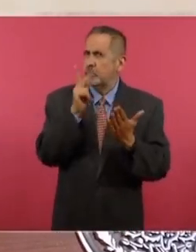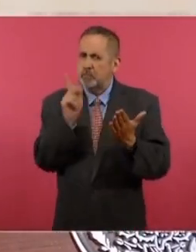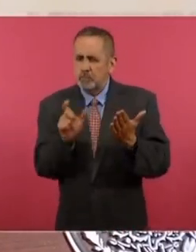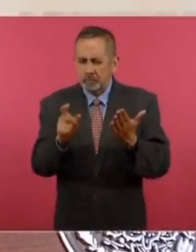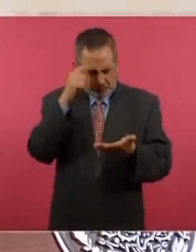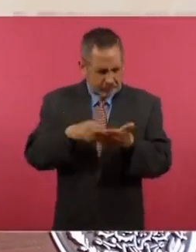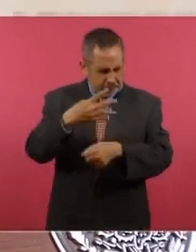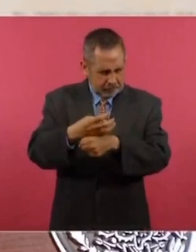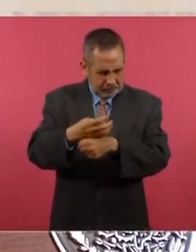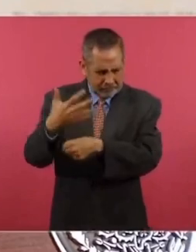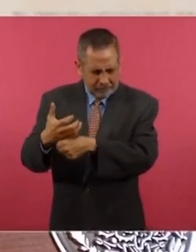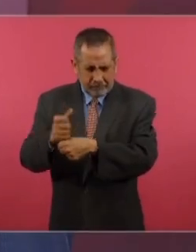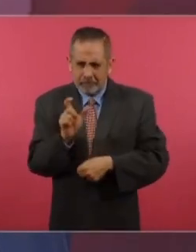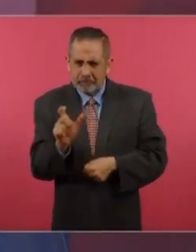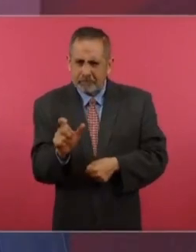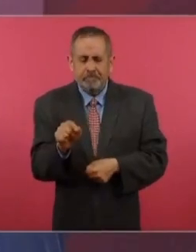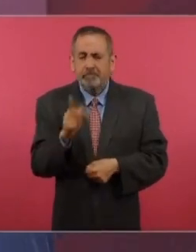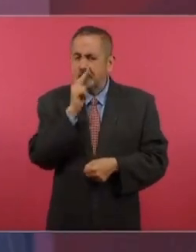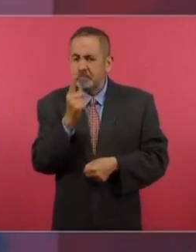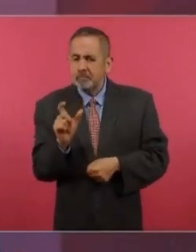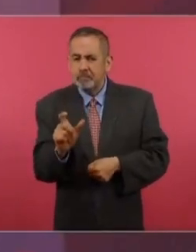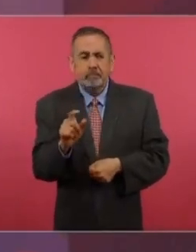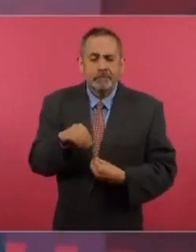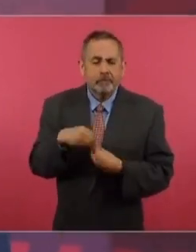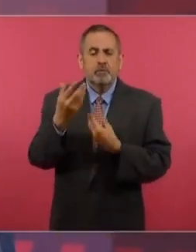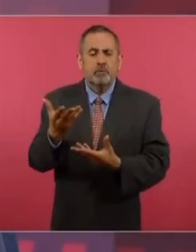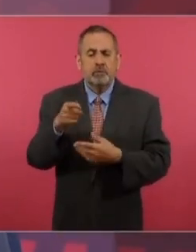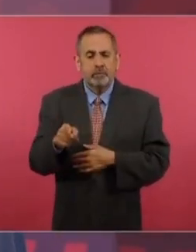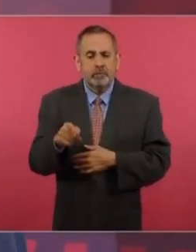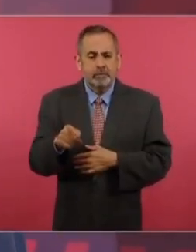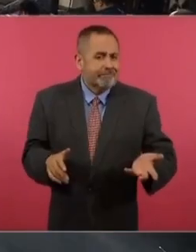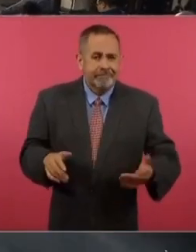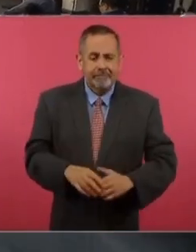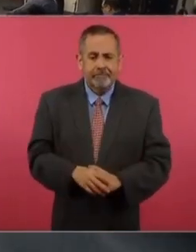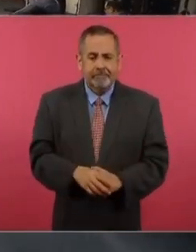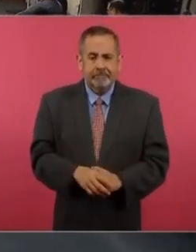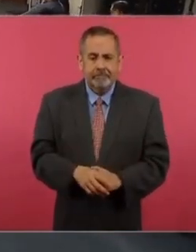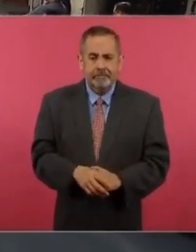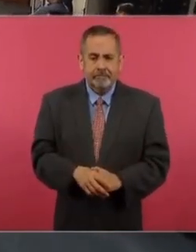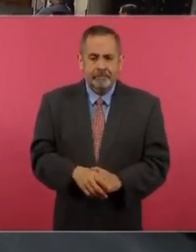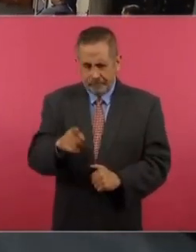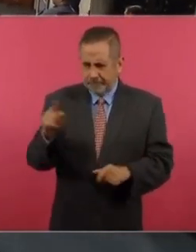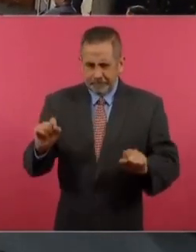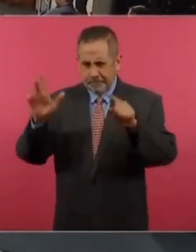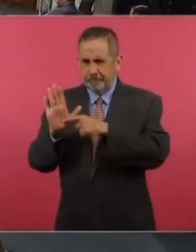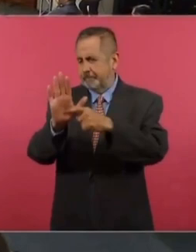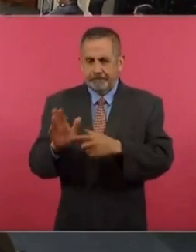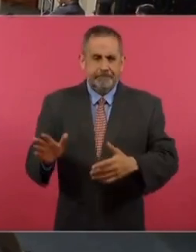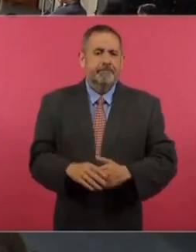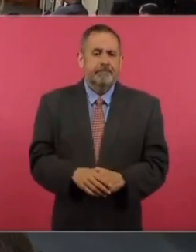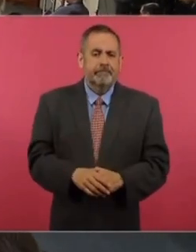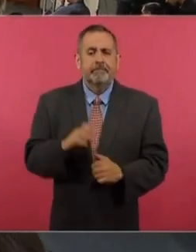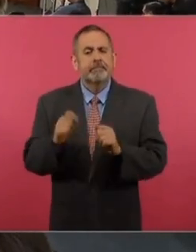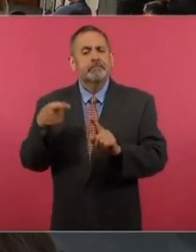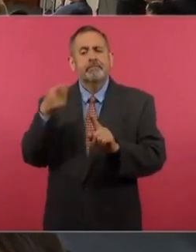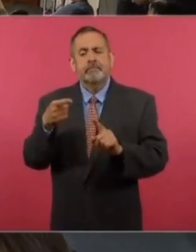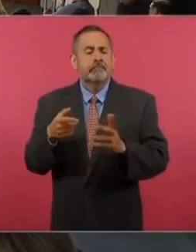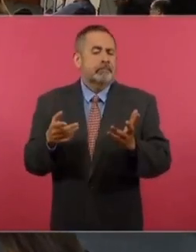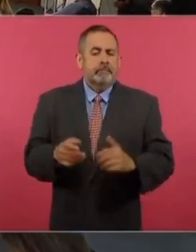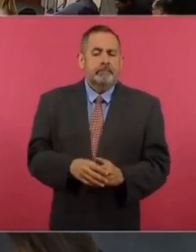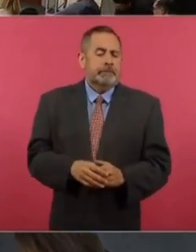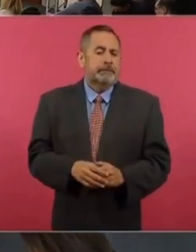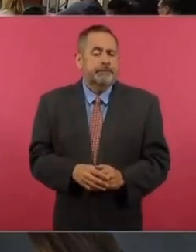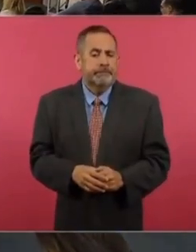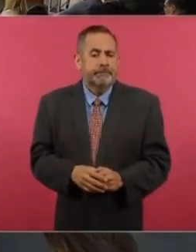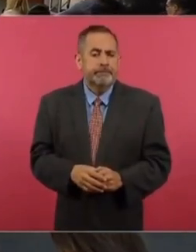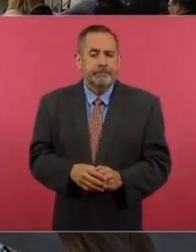de cuarto, de quinto, pero lo que aparece es un poema de Bertolt Brecht. Pon el poema. ¡Producción! Que tiene que ver